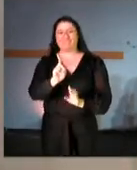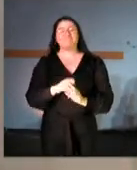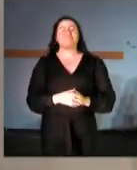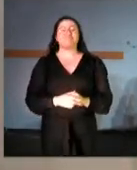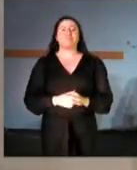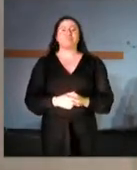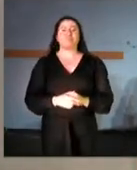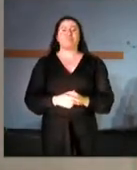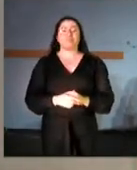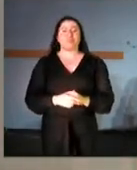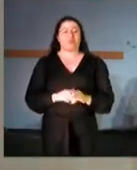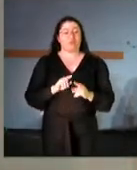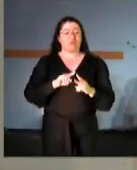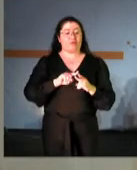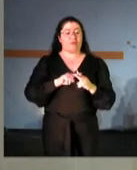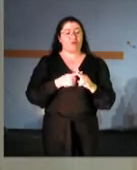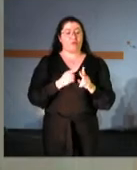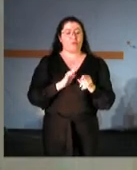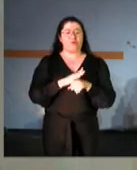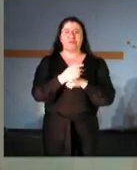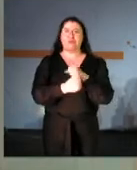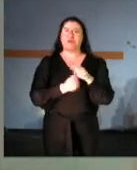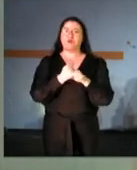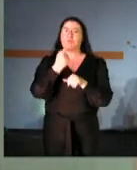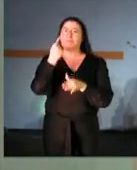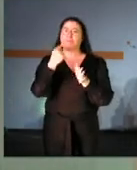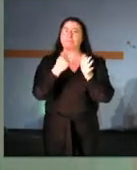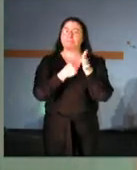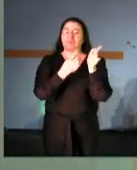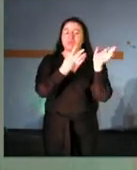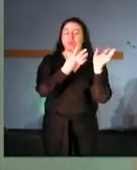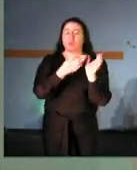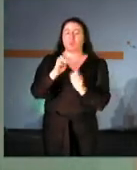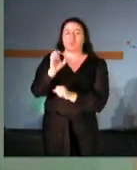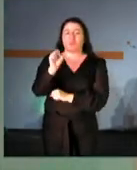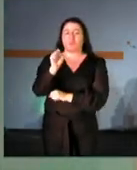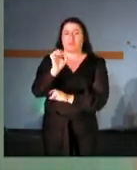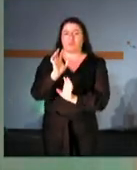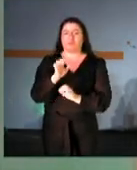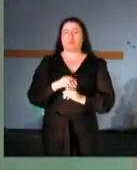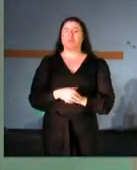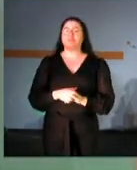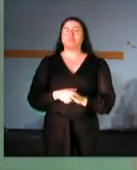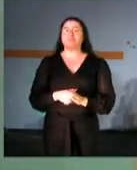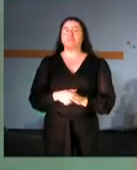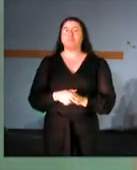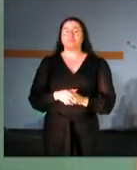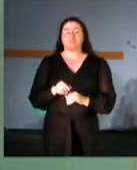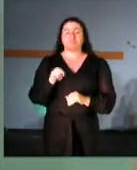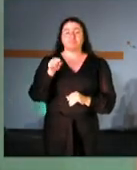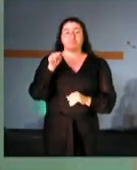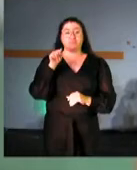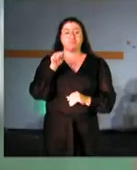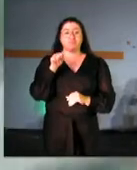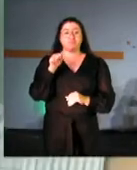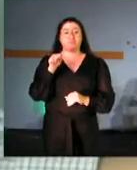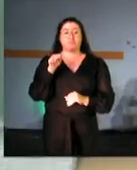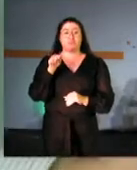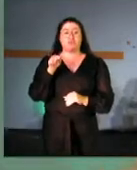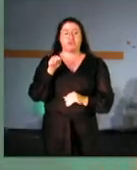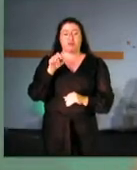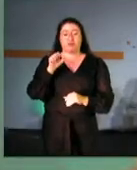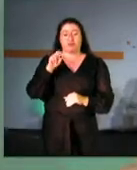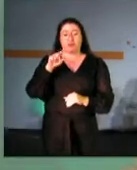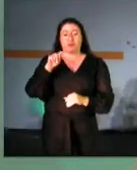Eran los comienzos del año 60, de los años 60. El Frente Sandinista no era ningún sujeto político